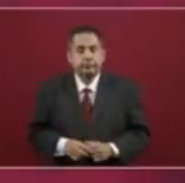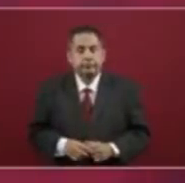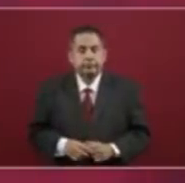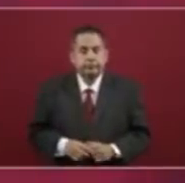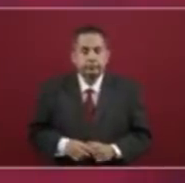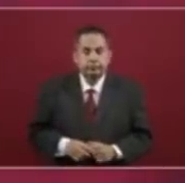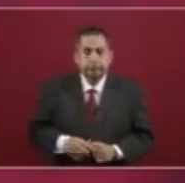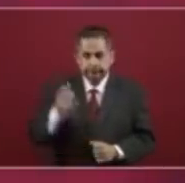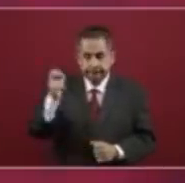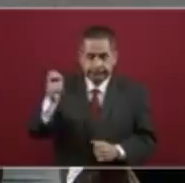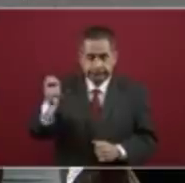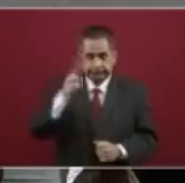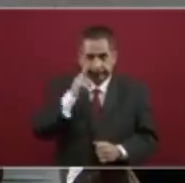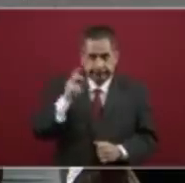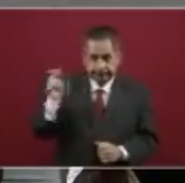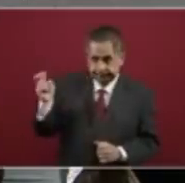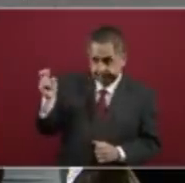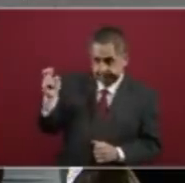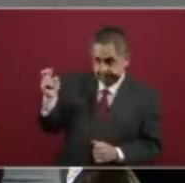Esto.